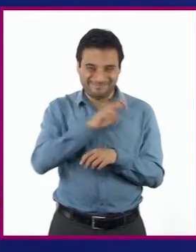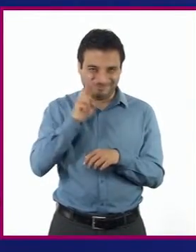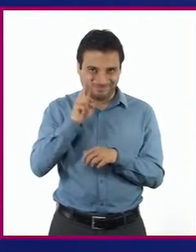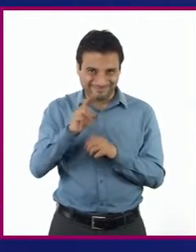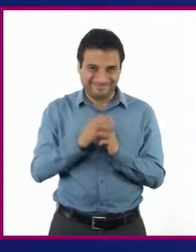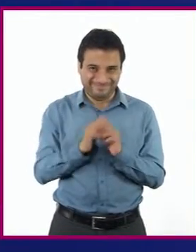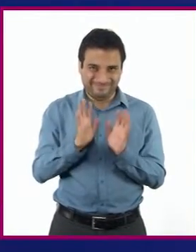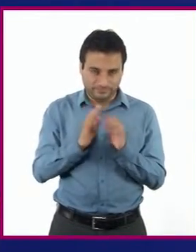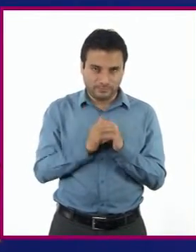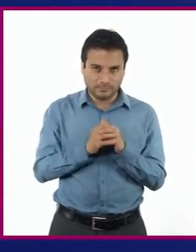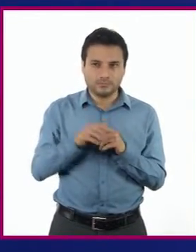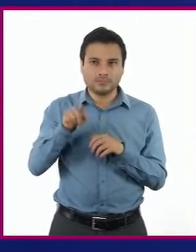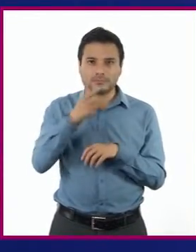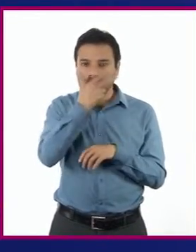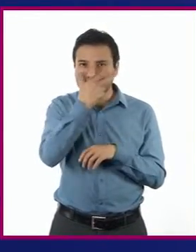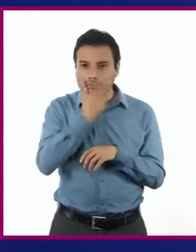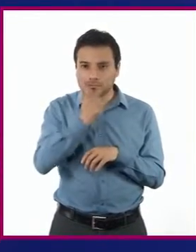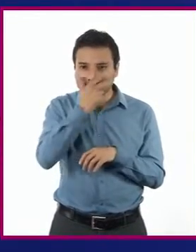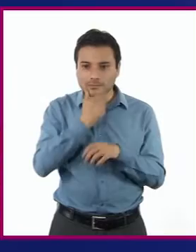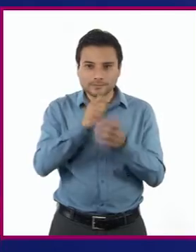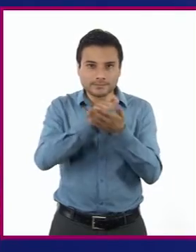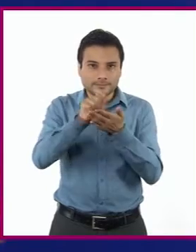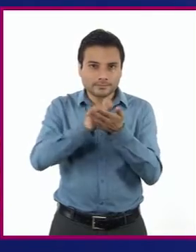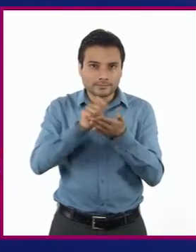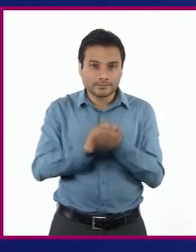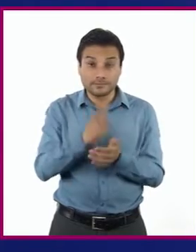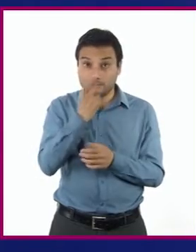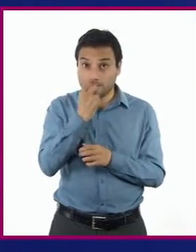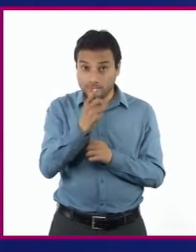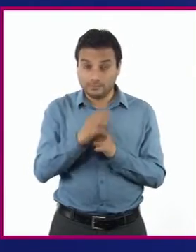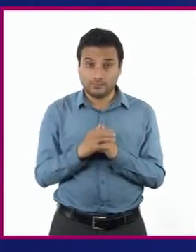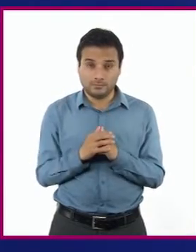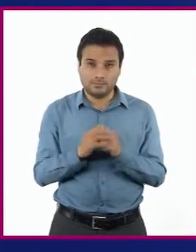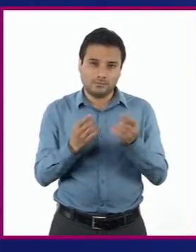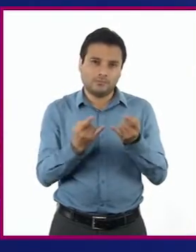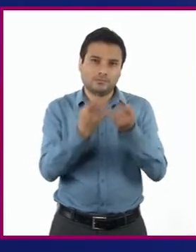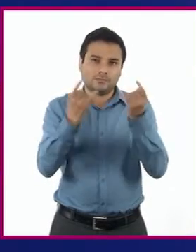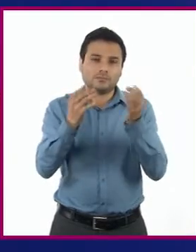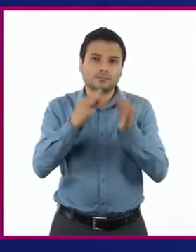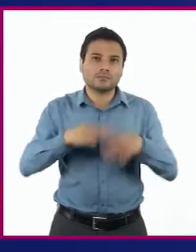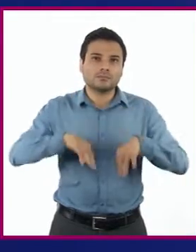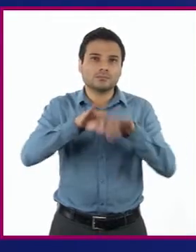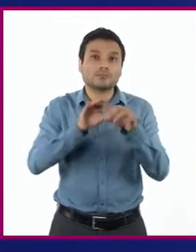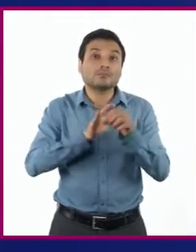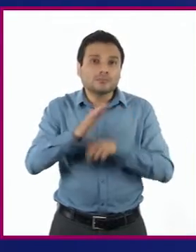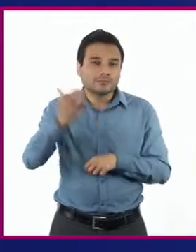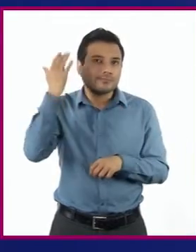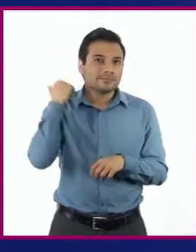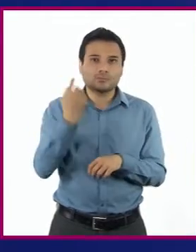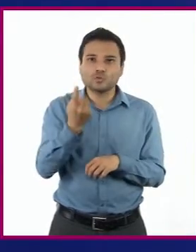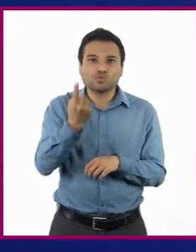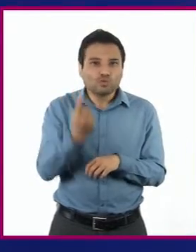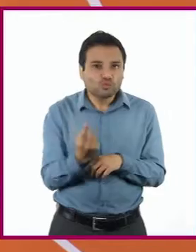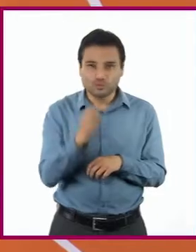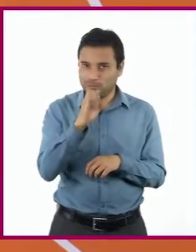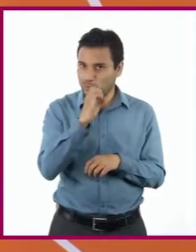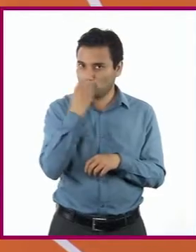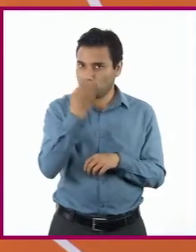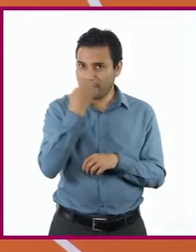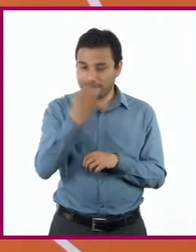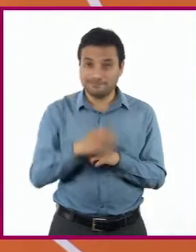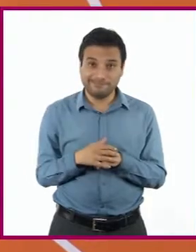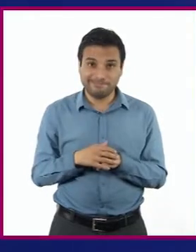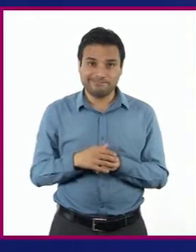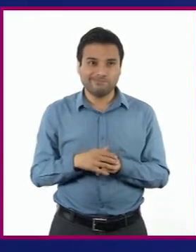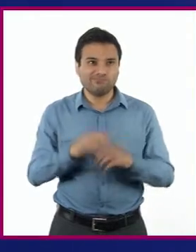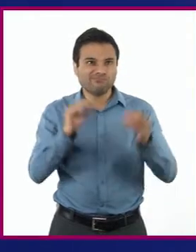el autor de la autobiografía plantea como un suceso definitorio en su vida la etapa escolar a partir de las discusiones